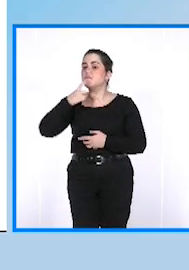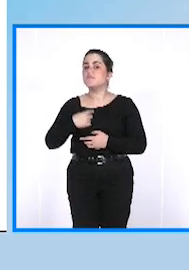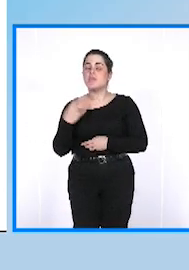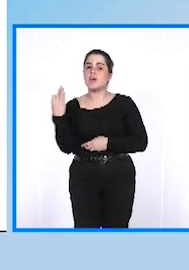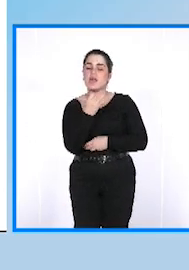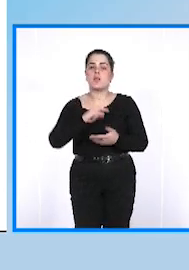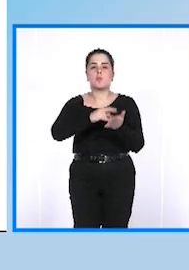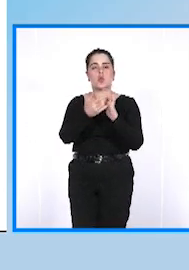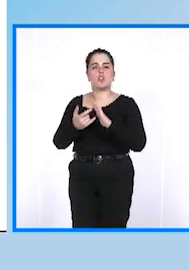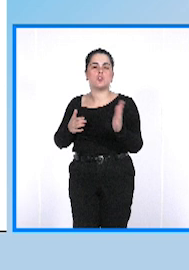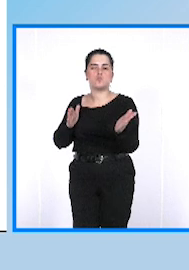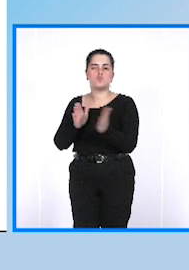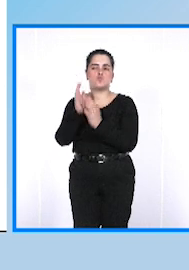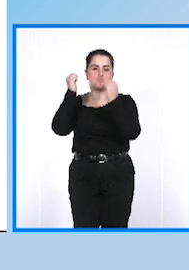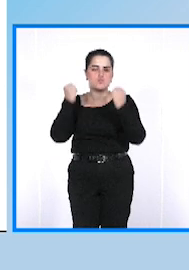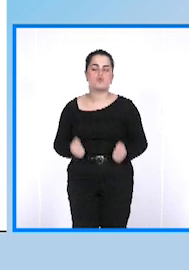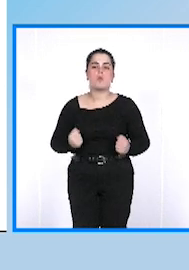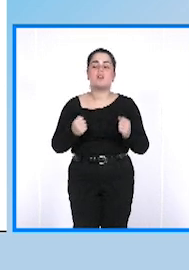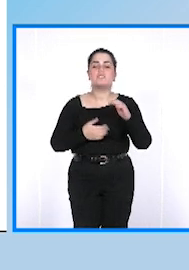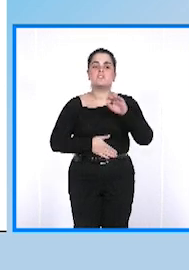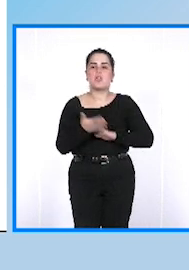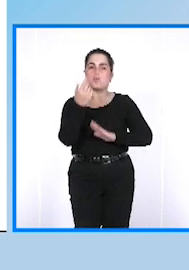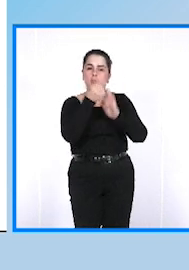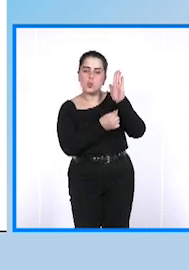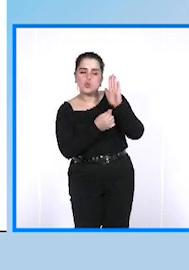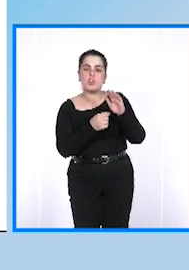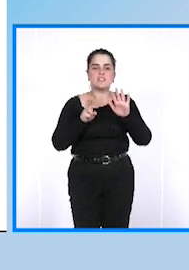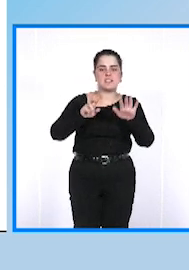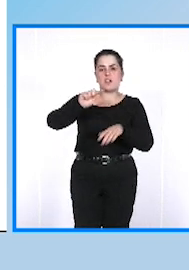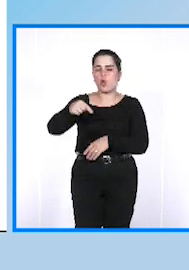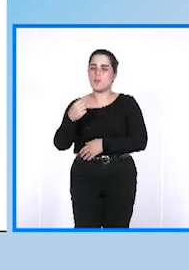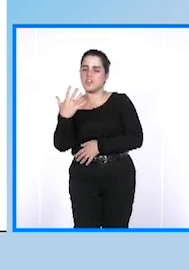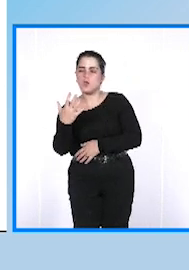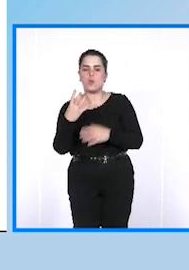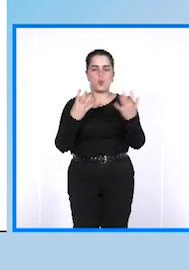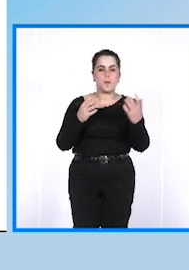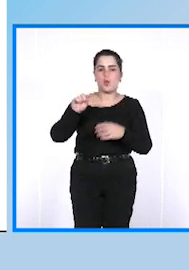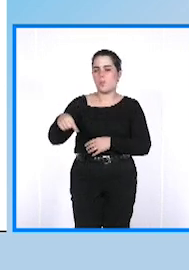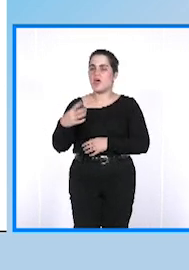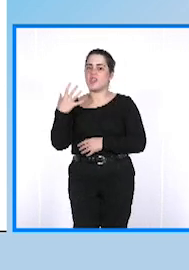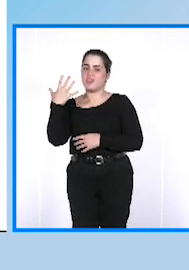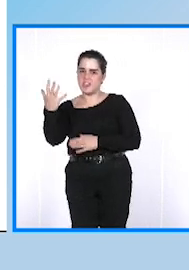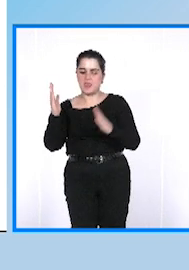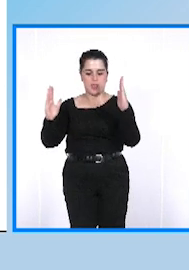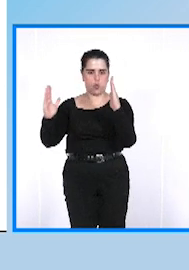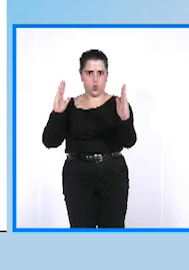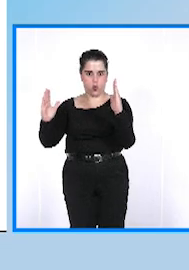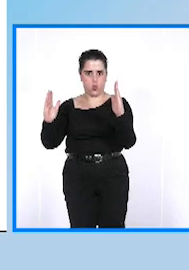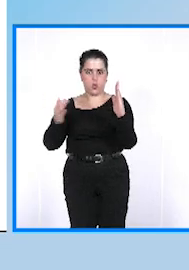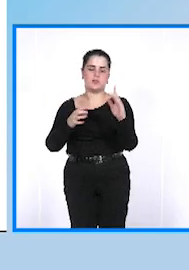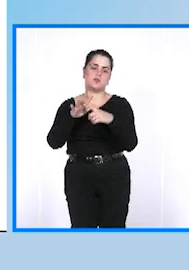proyecto ha tenido un impacto muy alto puntuaciones están entre los 7,5 9,5 puntos una excepción